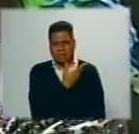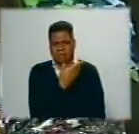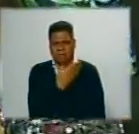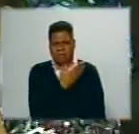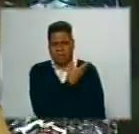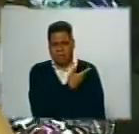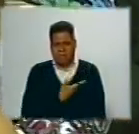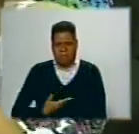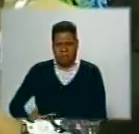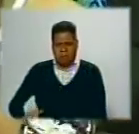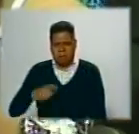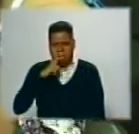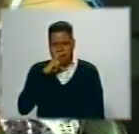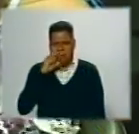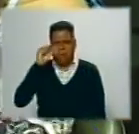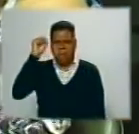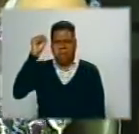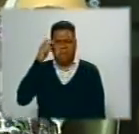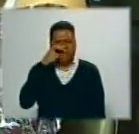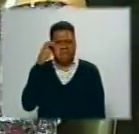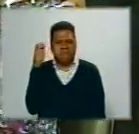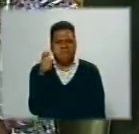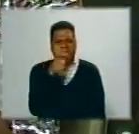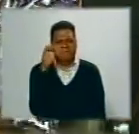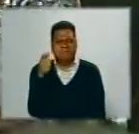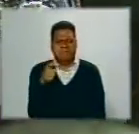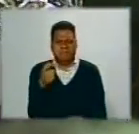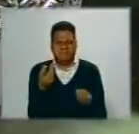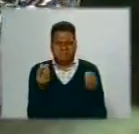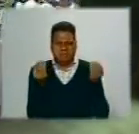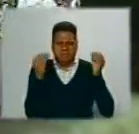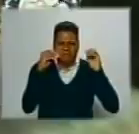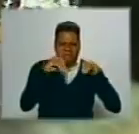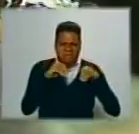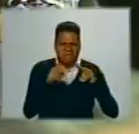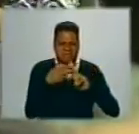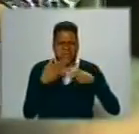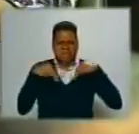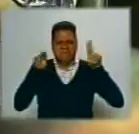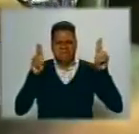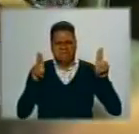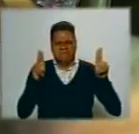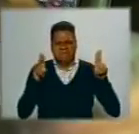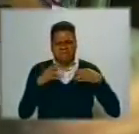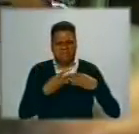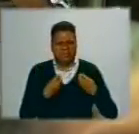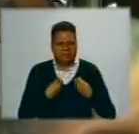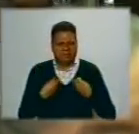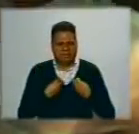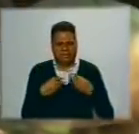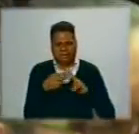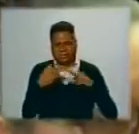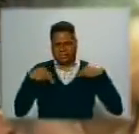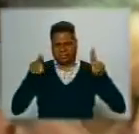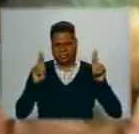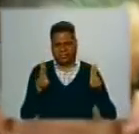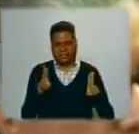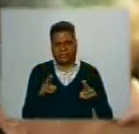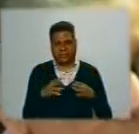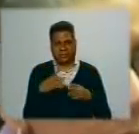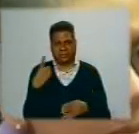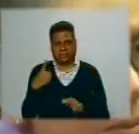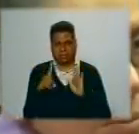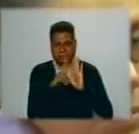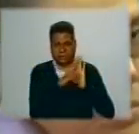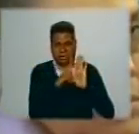Nicolás Maduro Moro, para la búsqueda de un acuerdo que garantice la paz, la convivencia democrática y nuestro derecho a